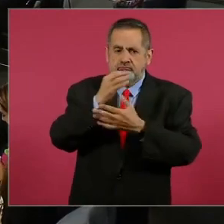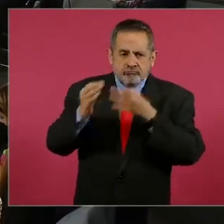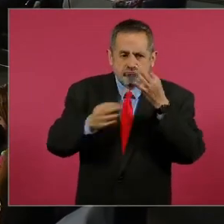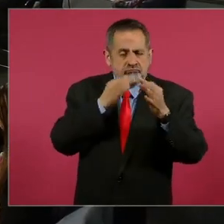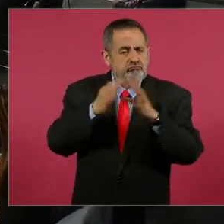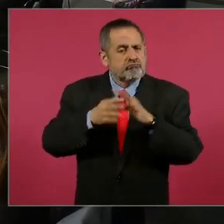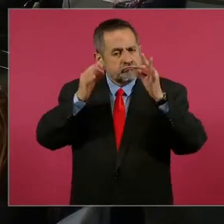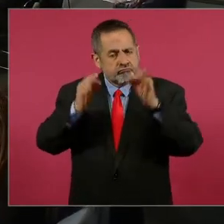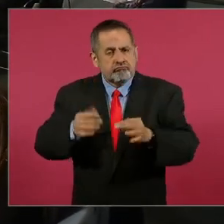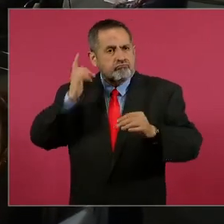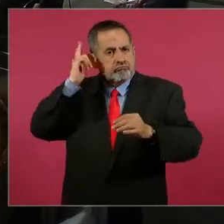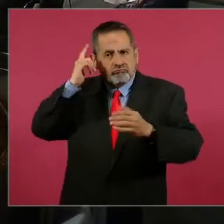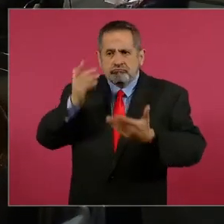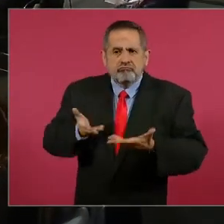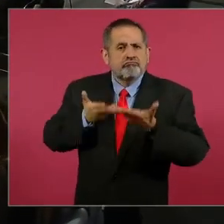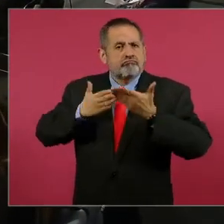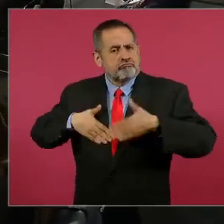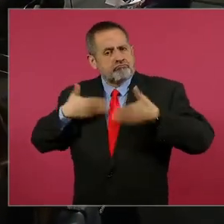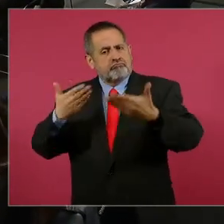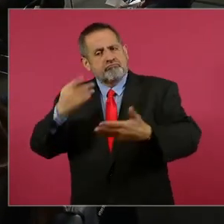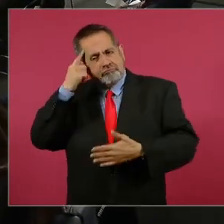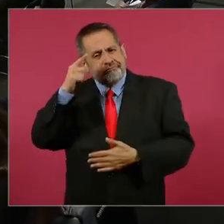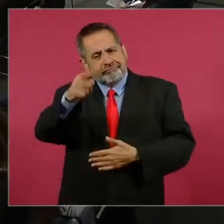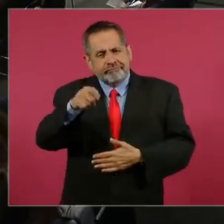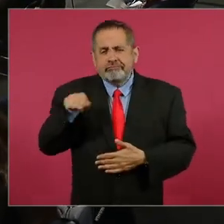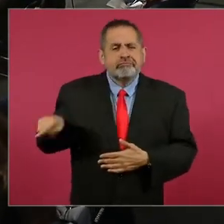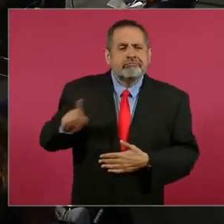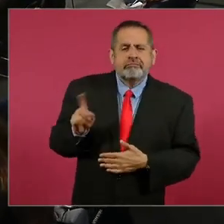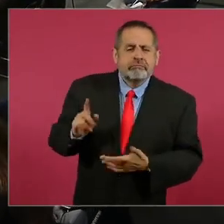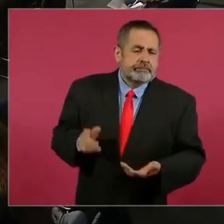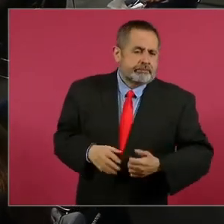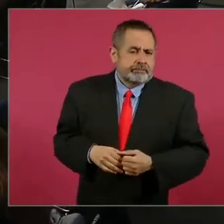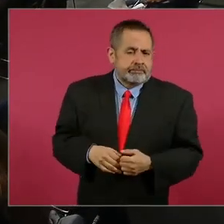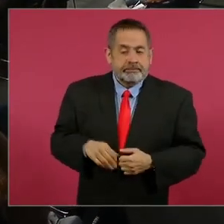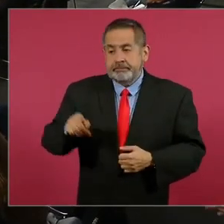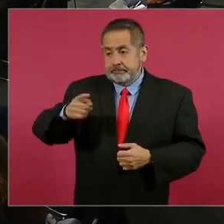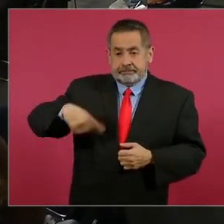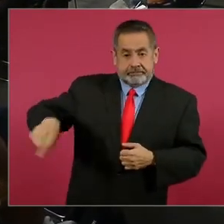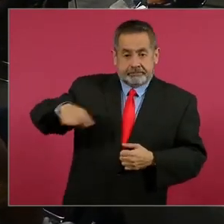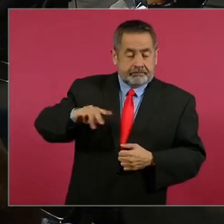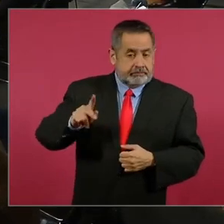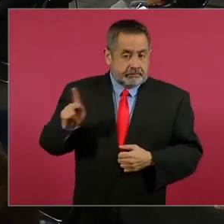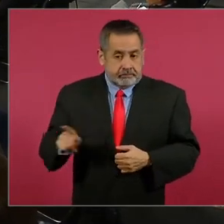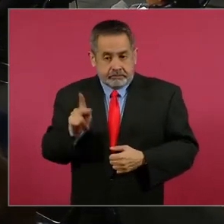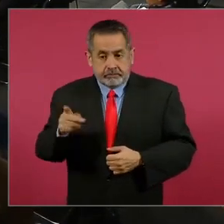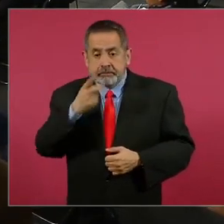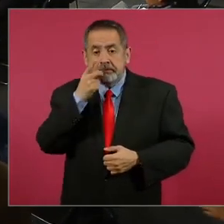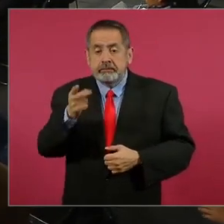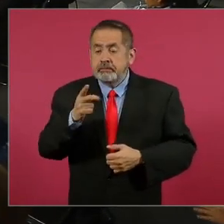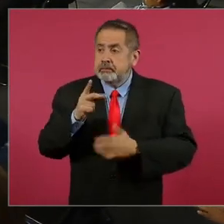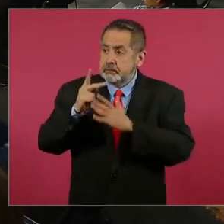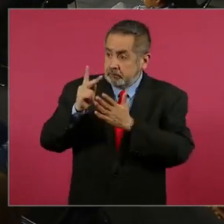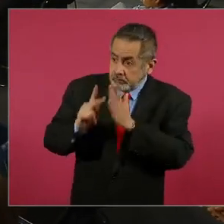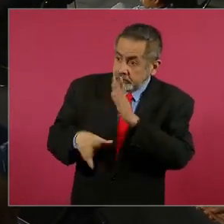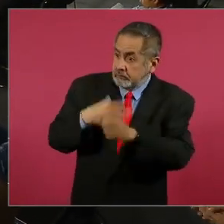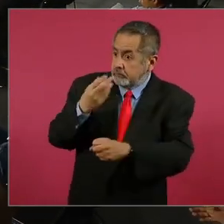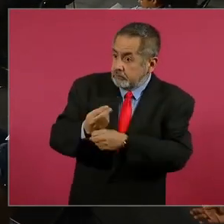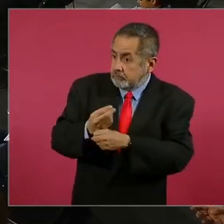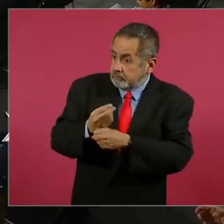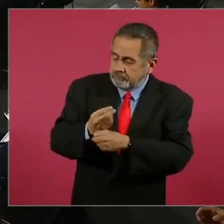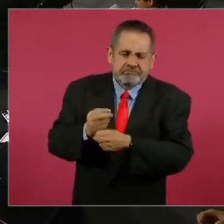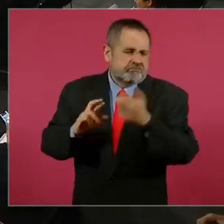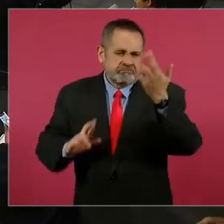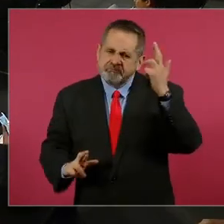con palabras y esperanzas en usted. Por último, la consigna del pueblo es: si hay reelección, ¿habrá